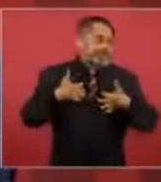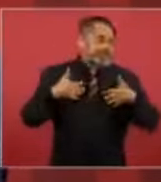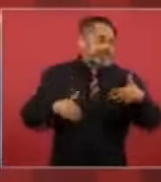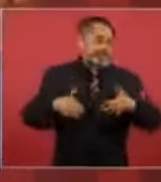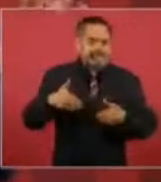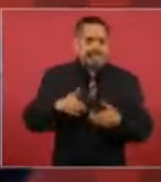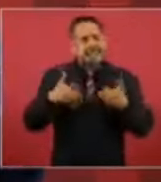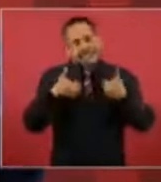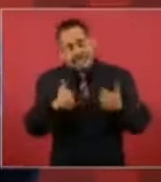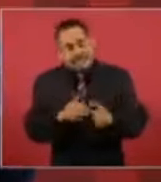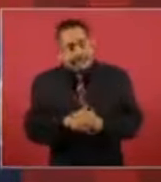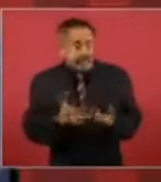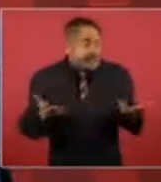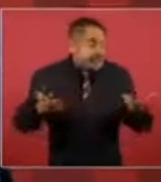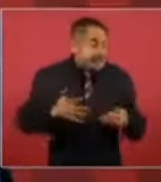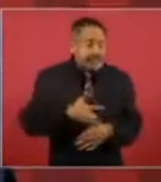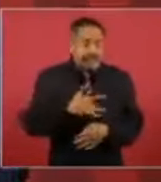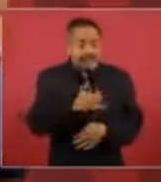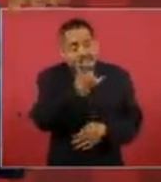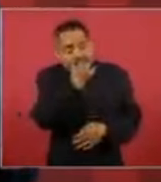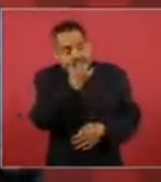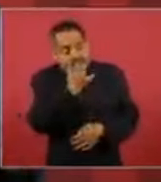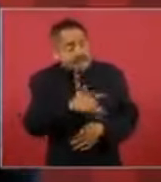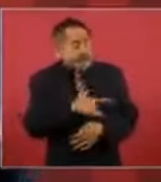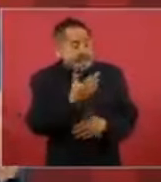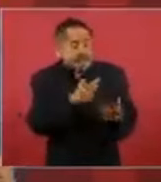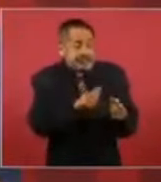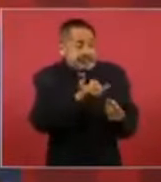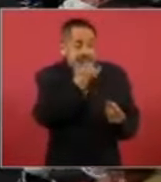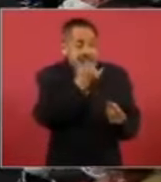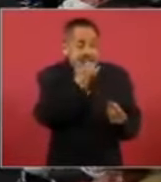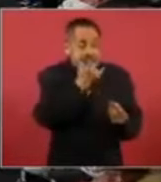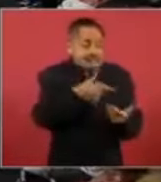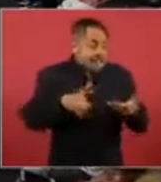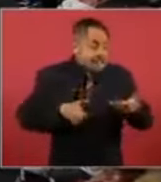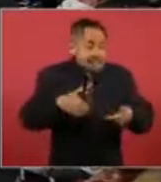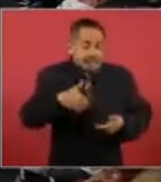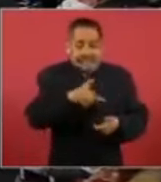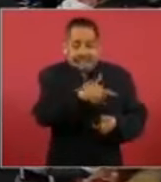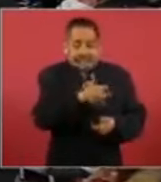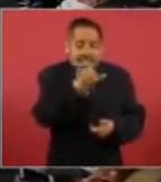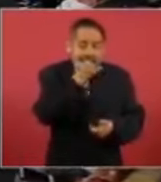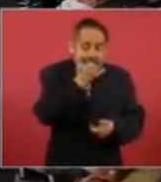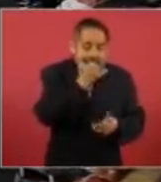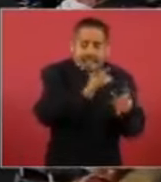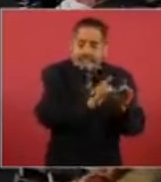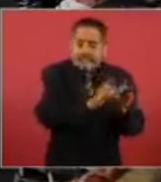y hasta les ofrezco disculpa por las molestias que ocasiona